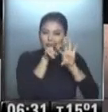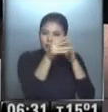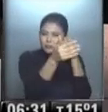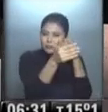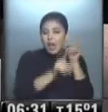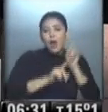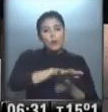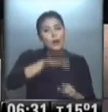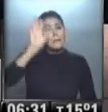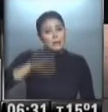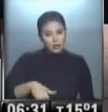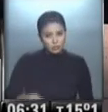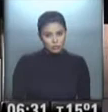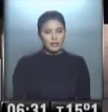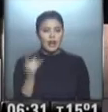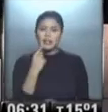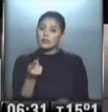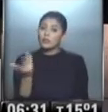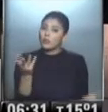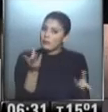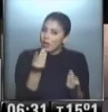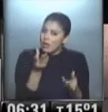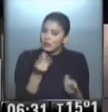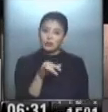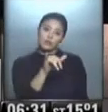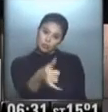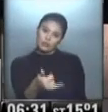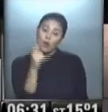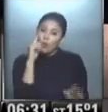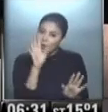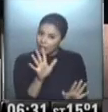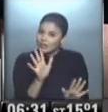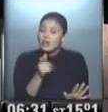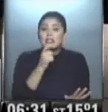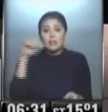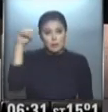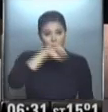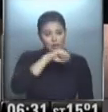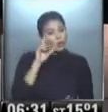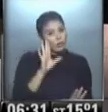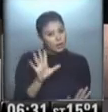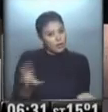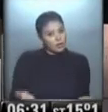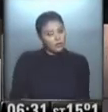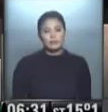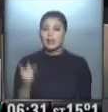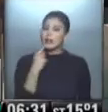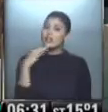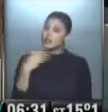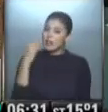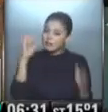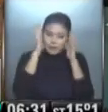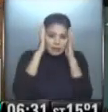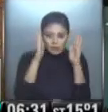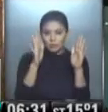está muy reducida, Cari. Qué miedo, ¿no? Sí, ojo, el que maneja, ¿no? Dios, cuidado. Mío, sí, a prestar